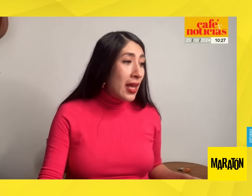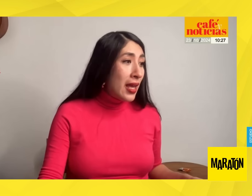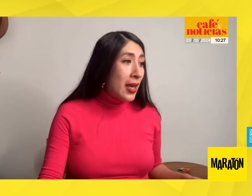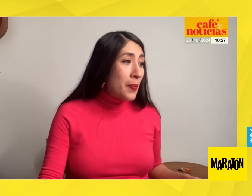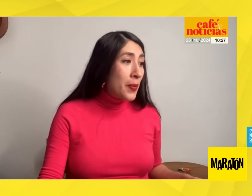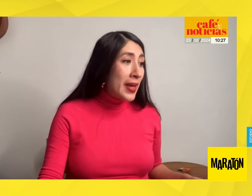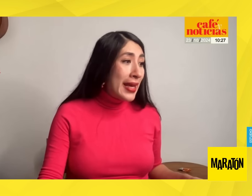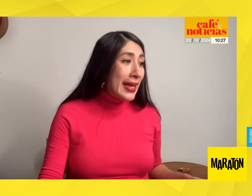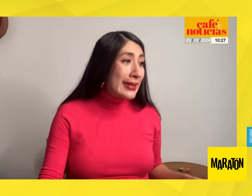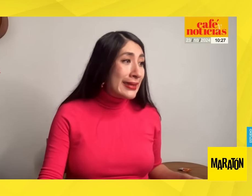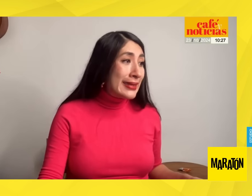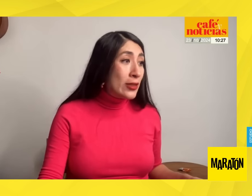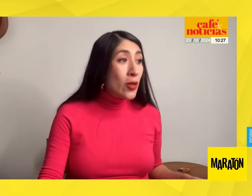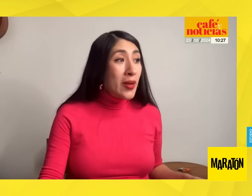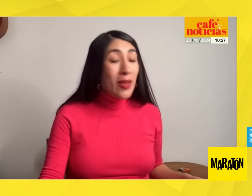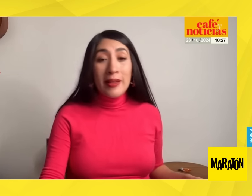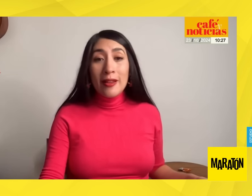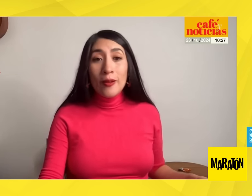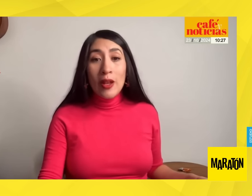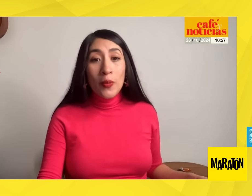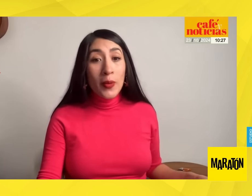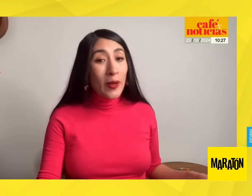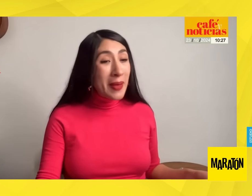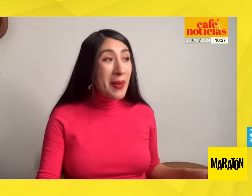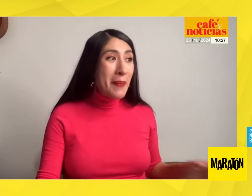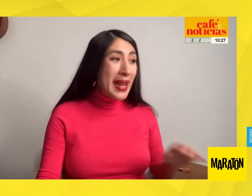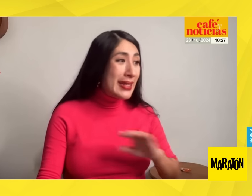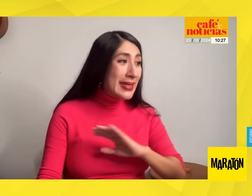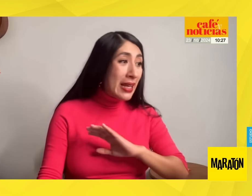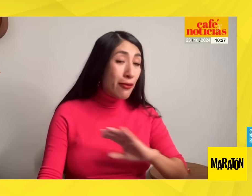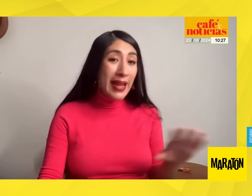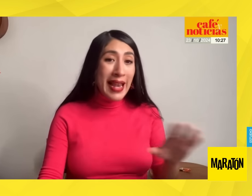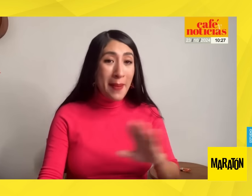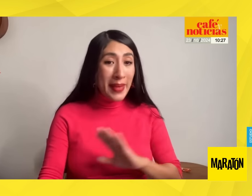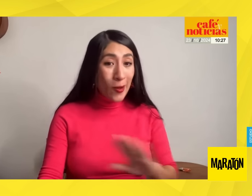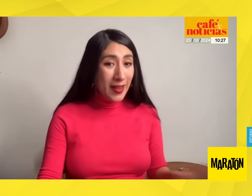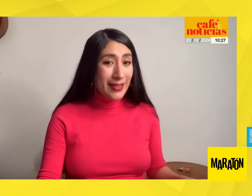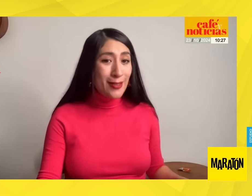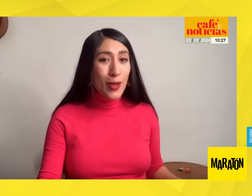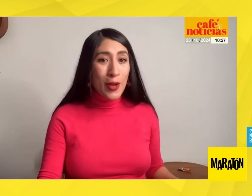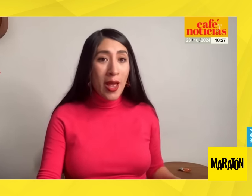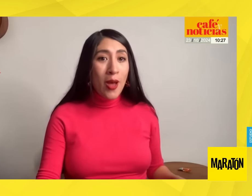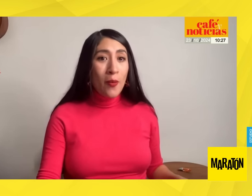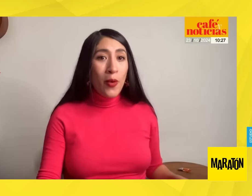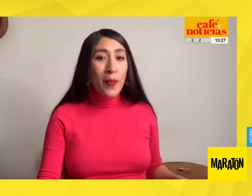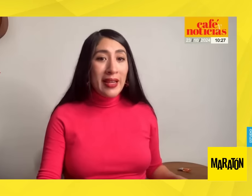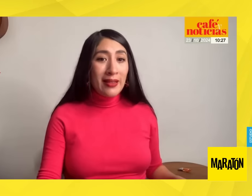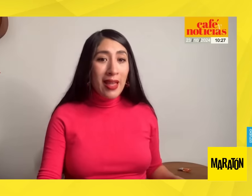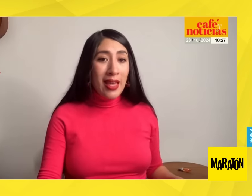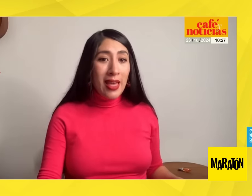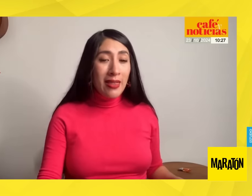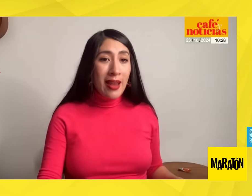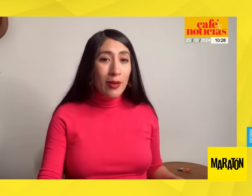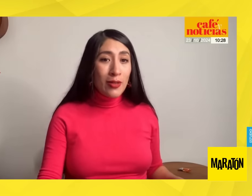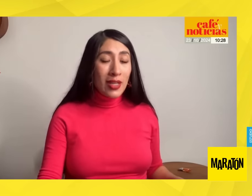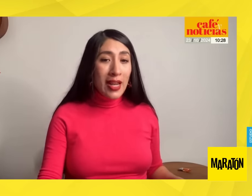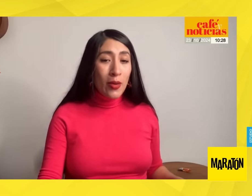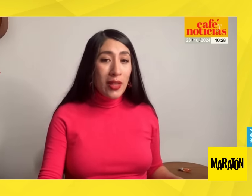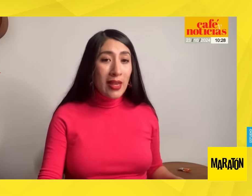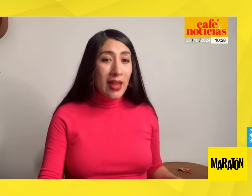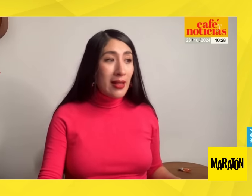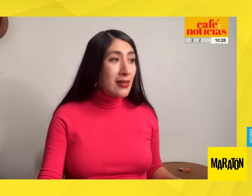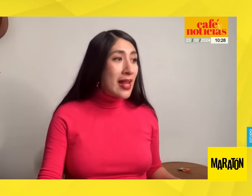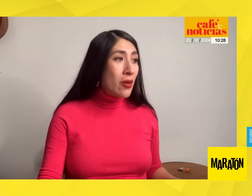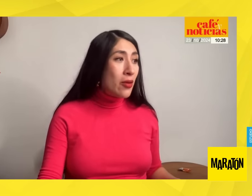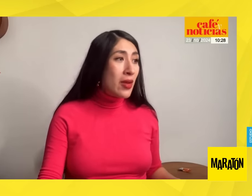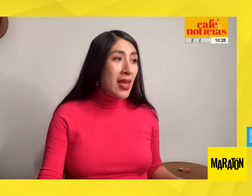Eh Pues todo quedó ante notario público que me parece fue la mejor decisión por parte de la consejera